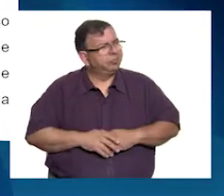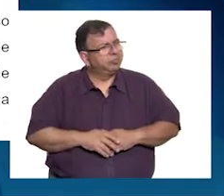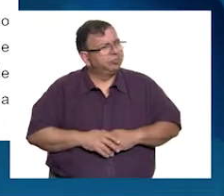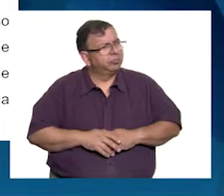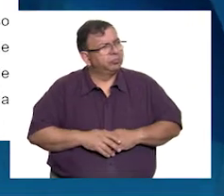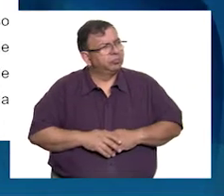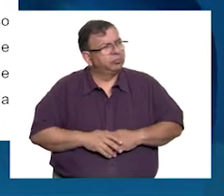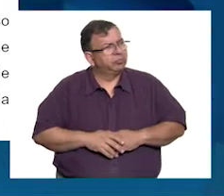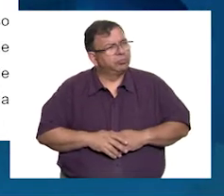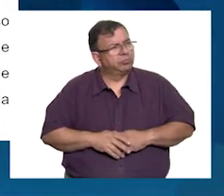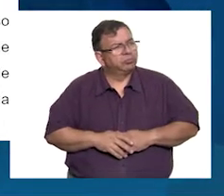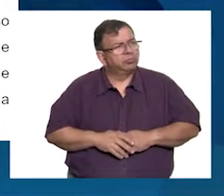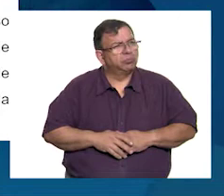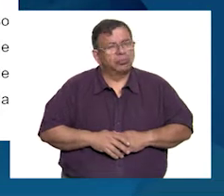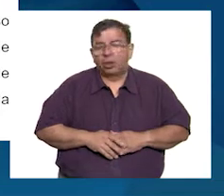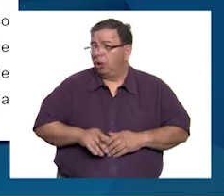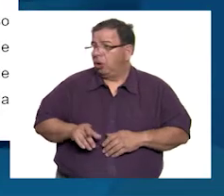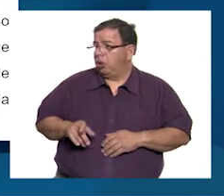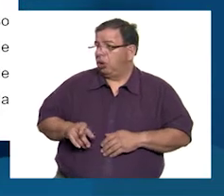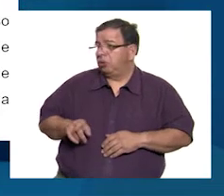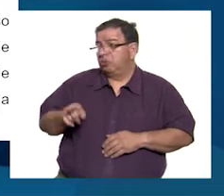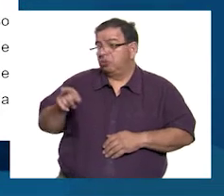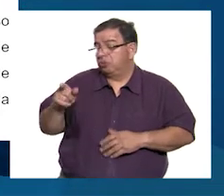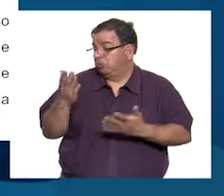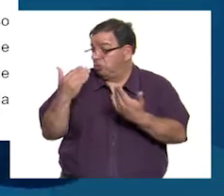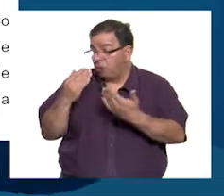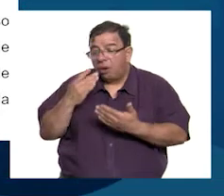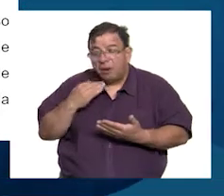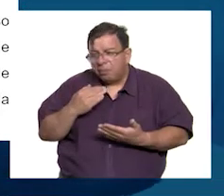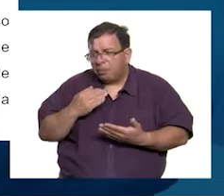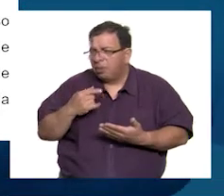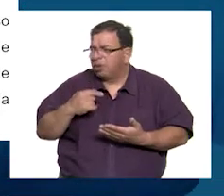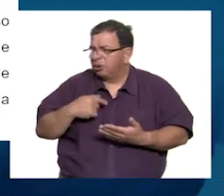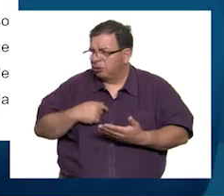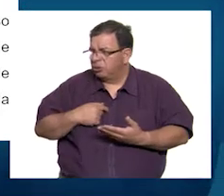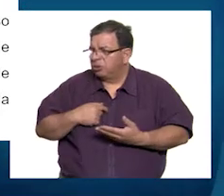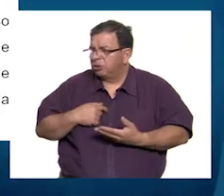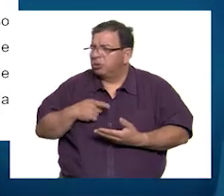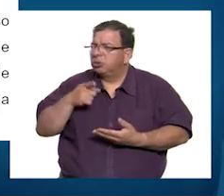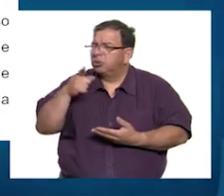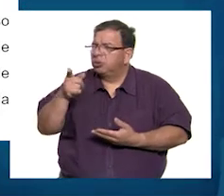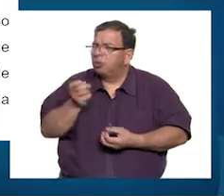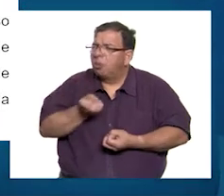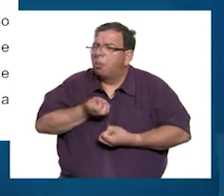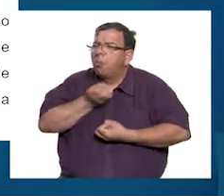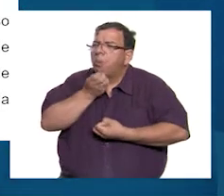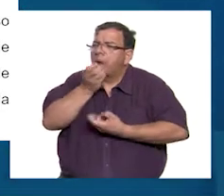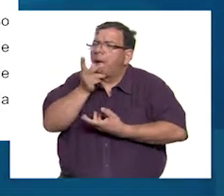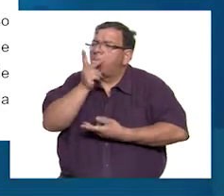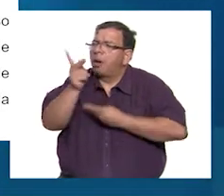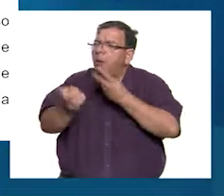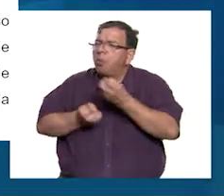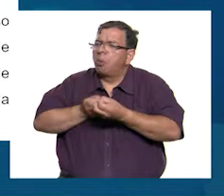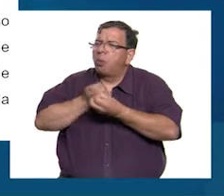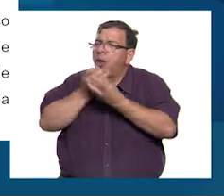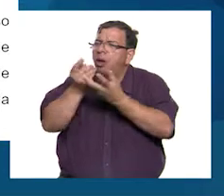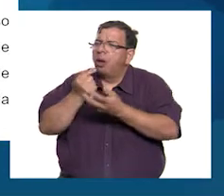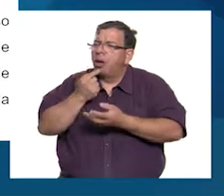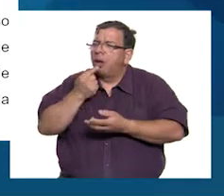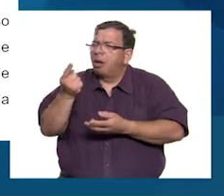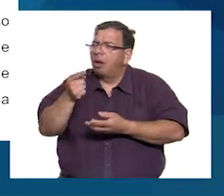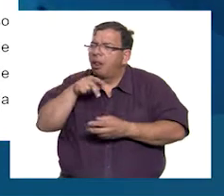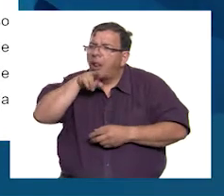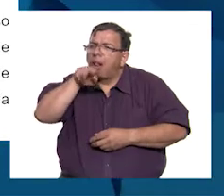«Bueno, pues ya que sois tan poco complaciente, os otorgo el don de que cada palabra que digáis os salga de la boca